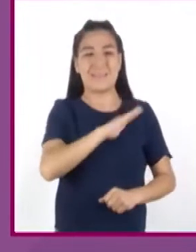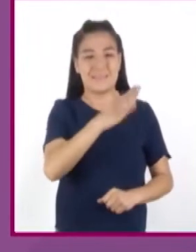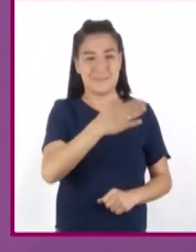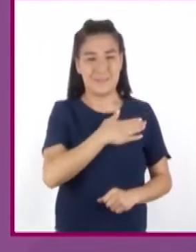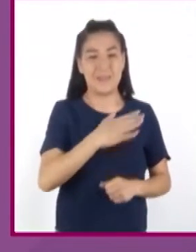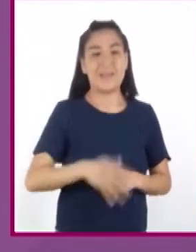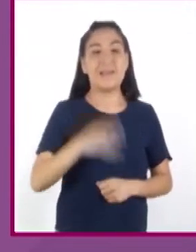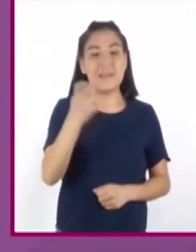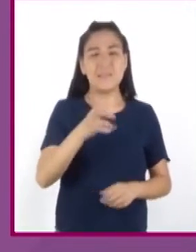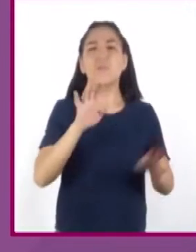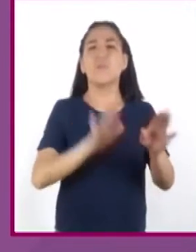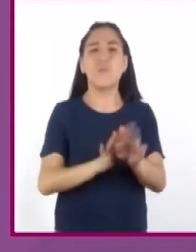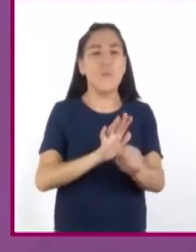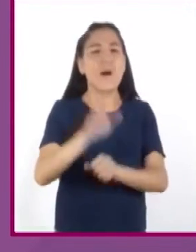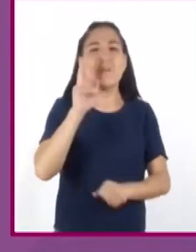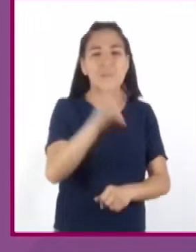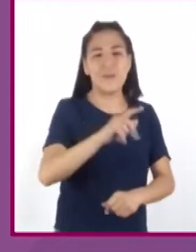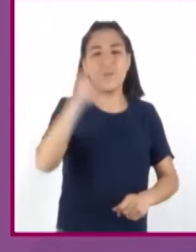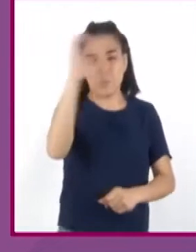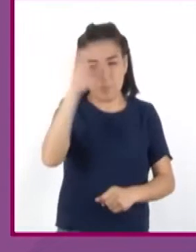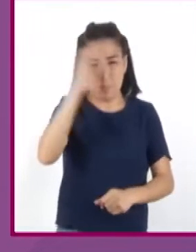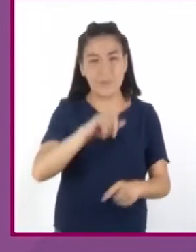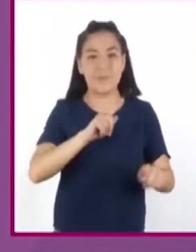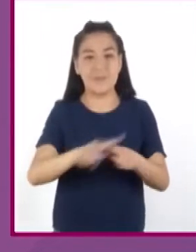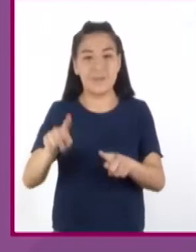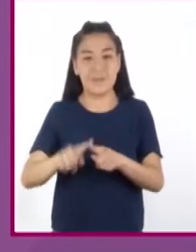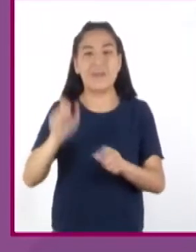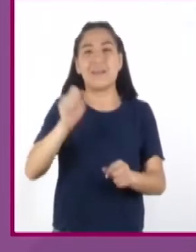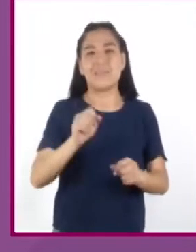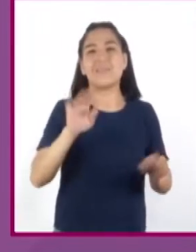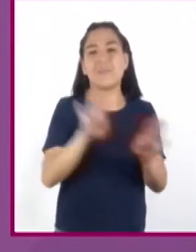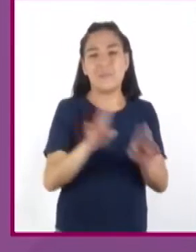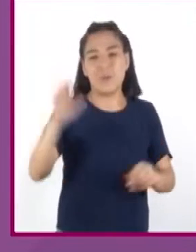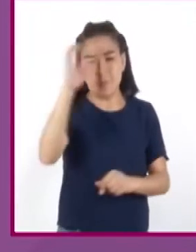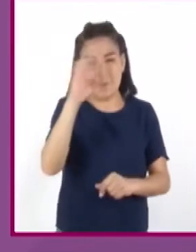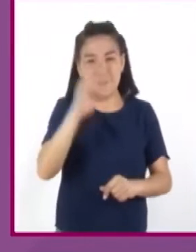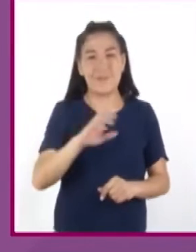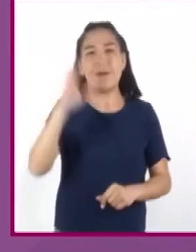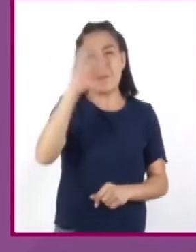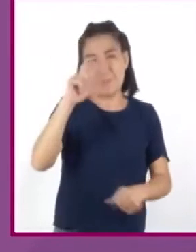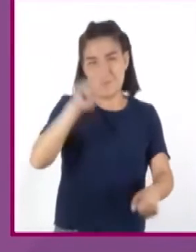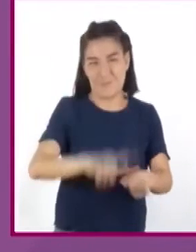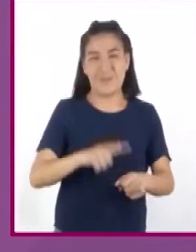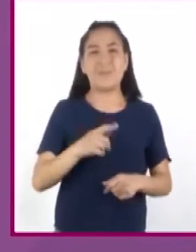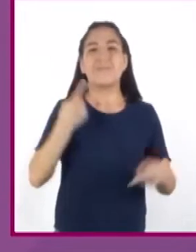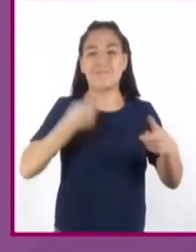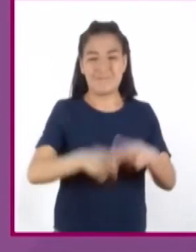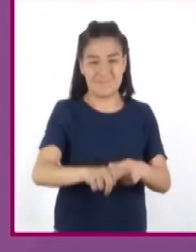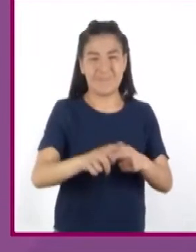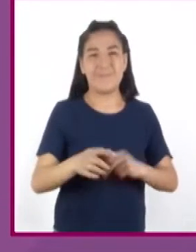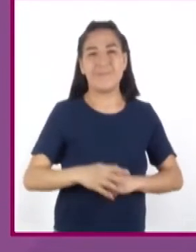una ventana a las culturas dentro de la secuencia Diversidad Lingüística y Cultural. Comenzamos.